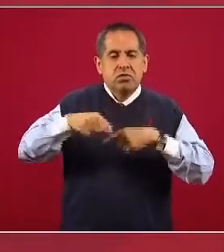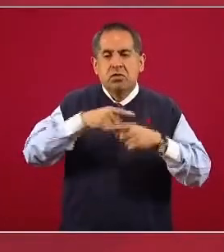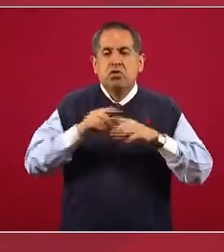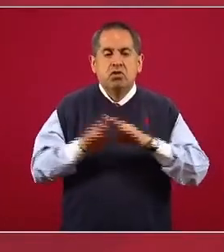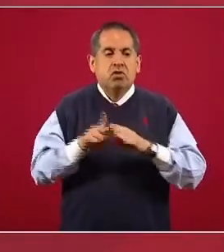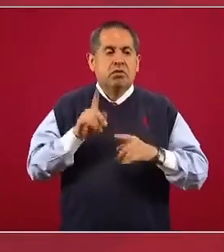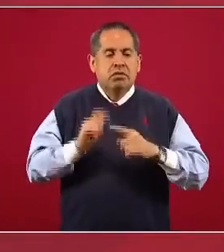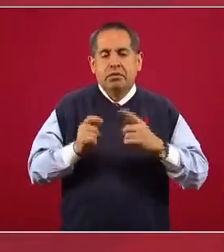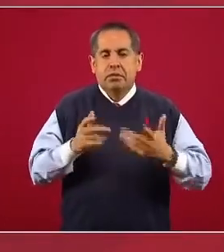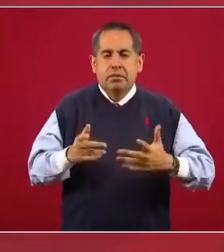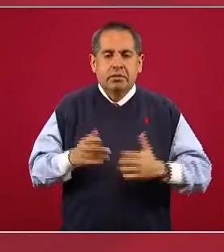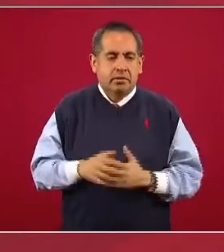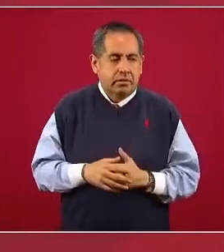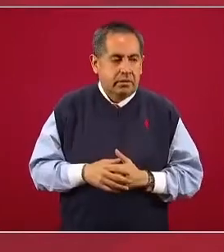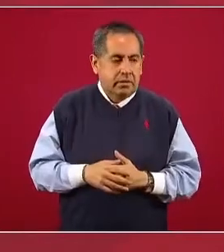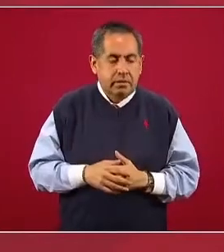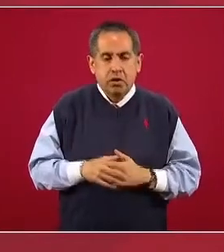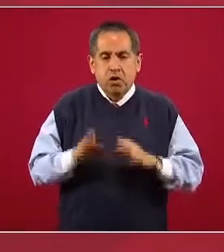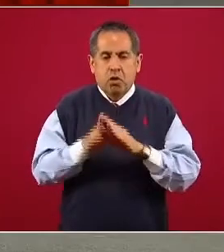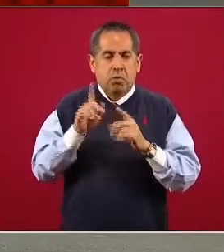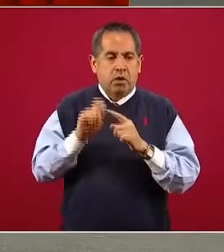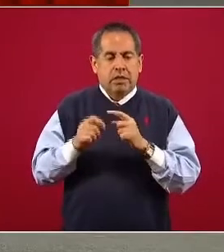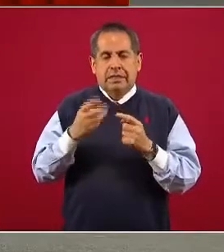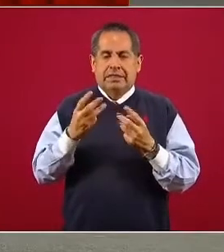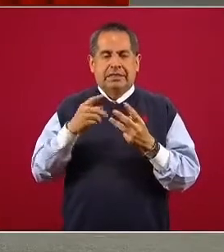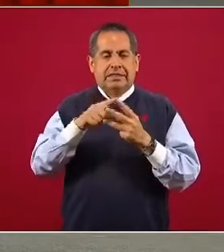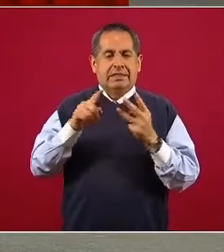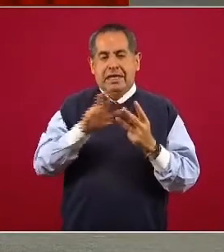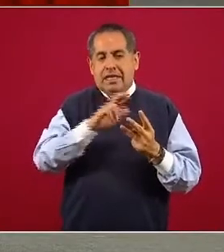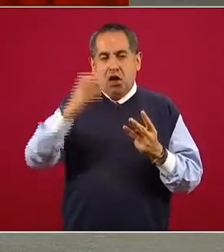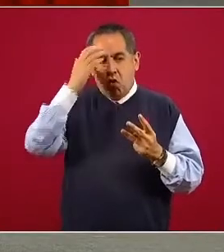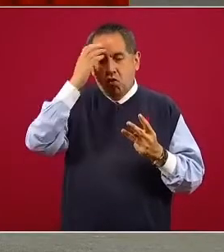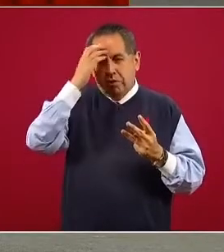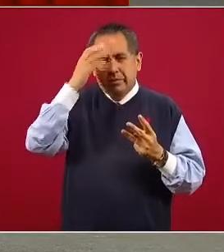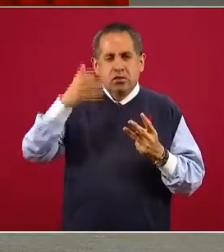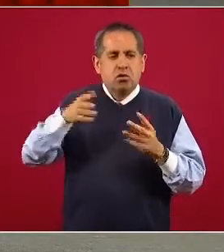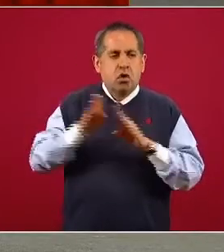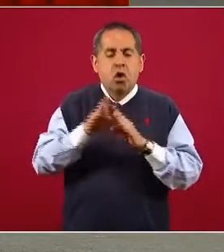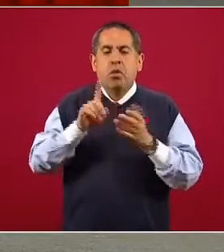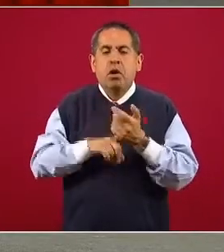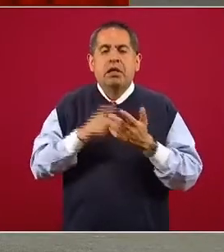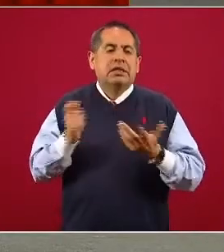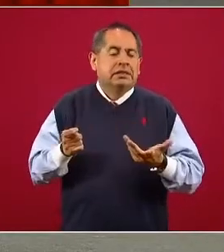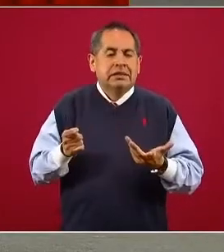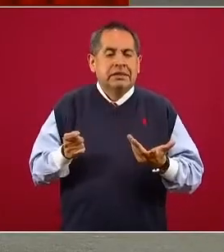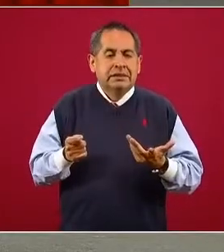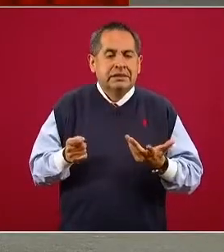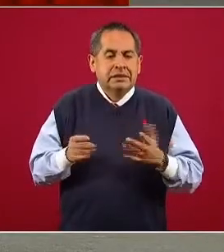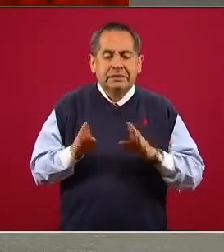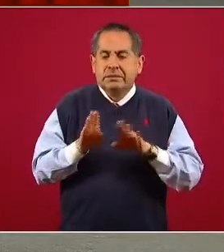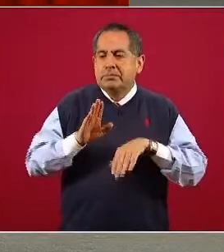en múltiples enfermedades tener un reconocimiento estadístico de cuáles son las manifestaciones clínicas o